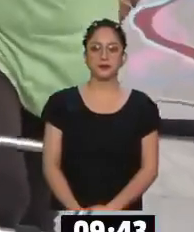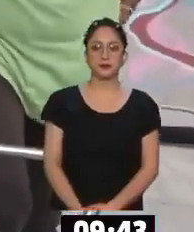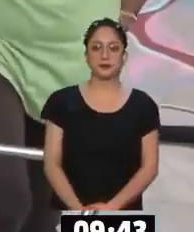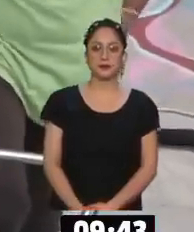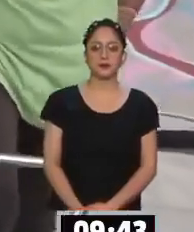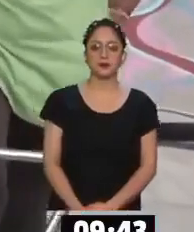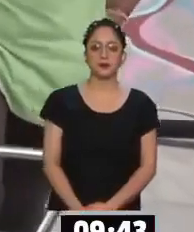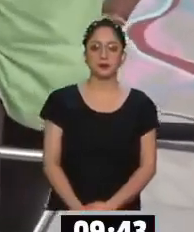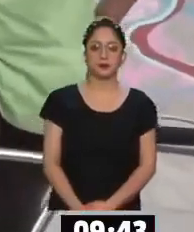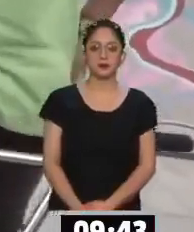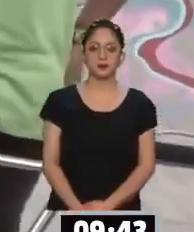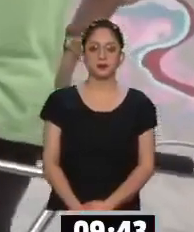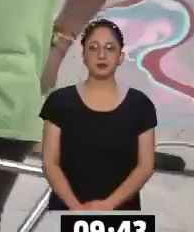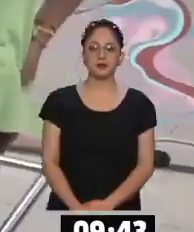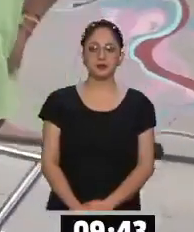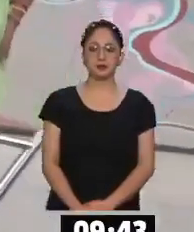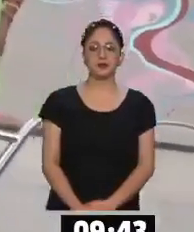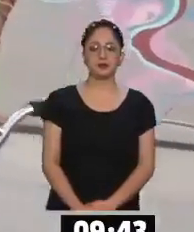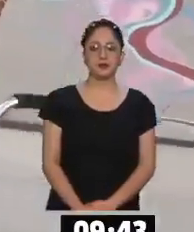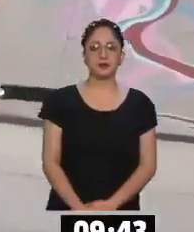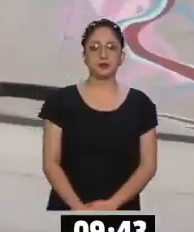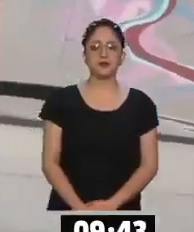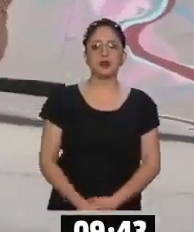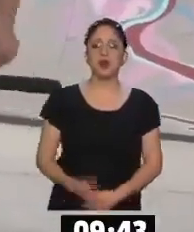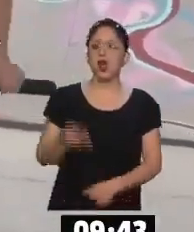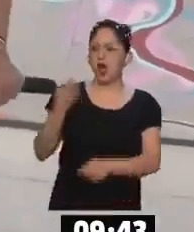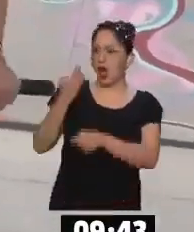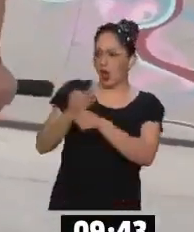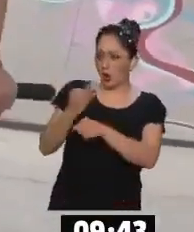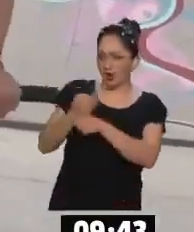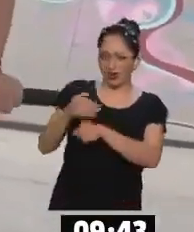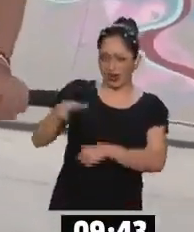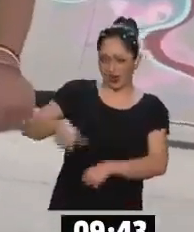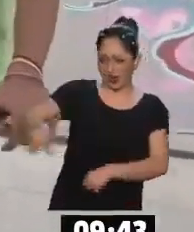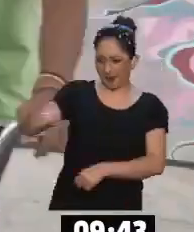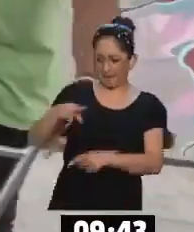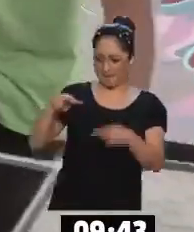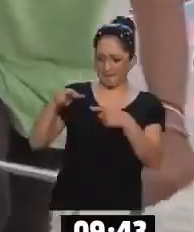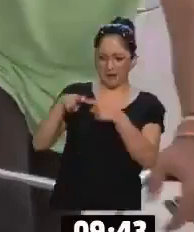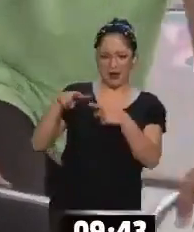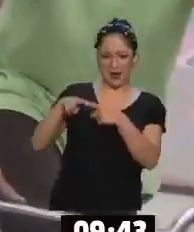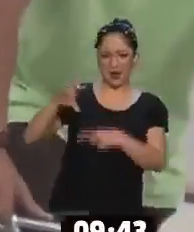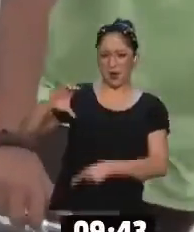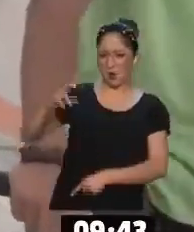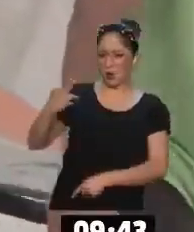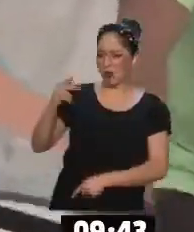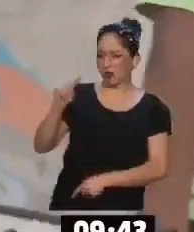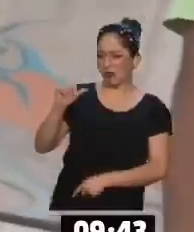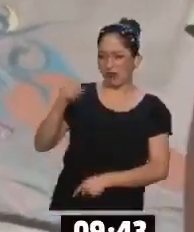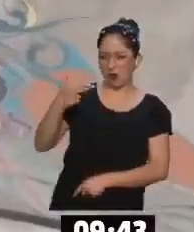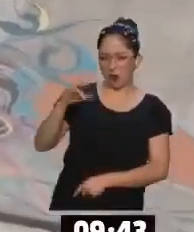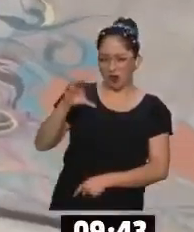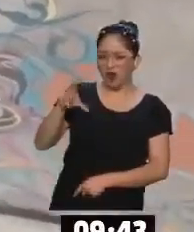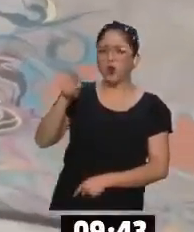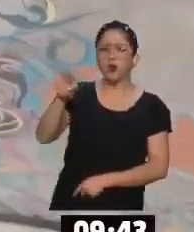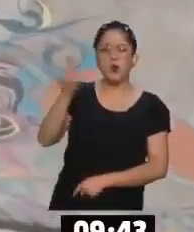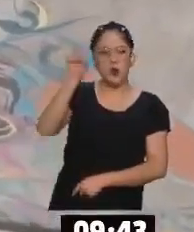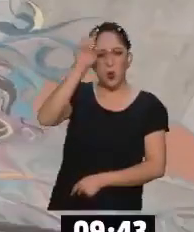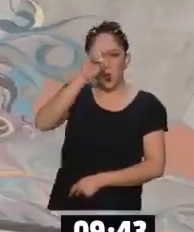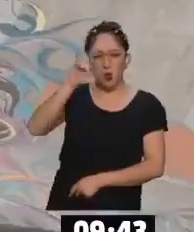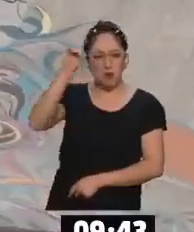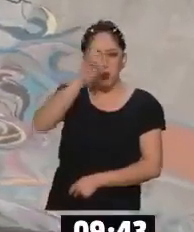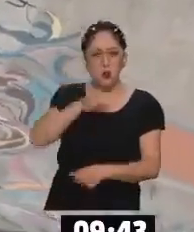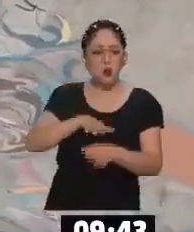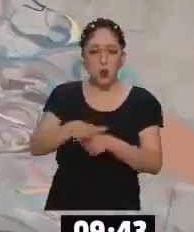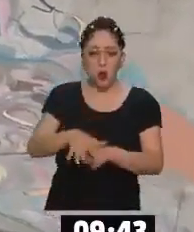justo que hayan inaugurado un parque como el Parque Cuitláhuac y que además de eso tengas aquí donde practicar pues la bicicleta, una pista